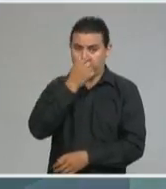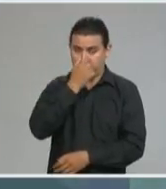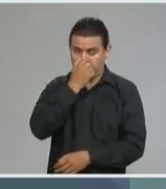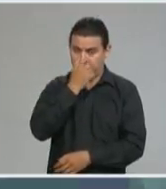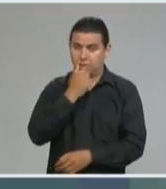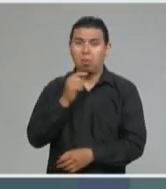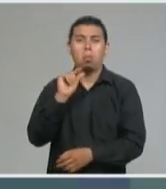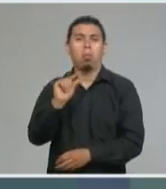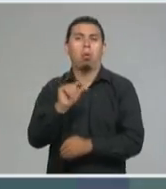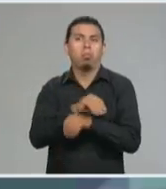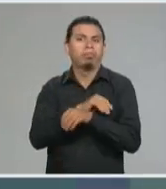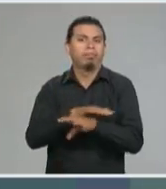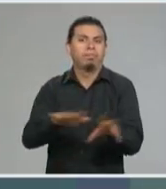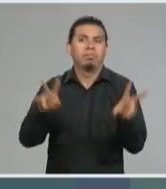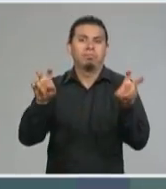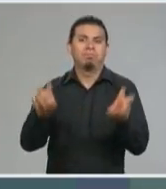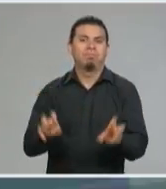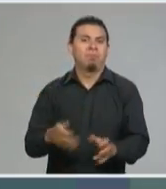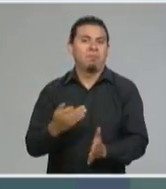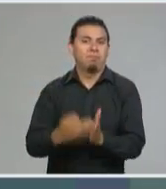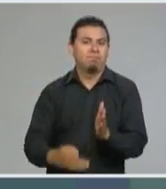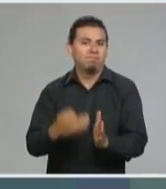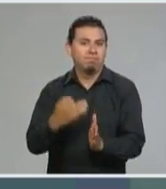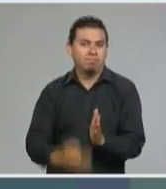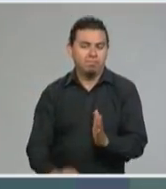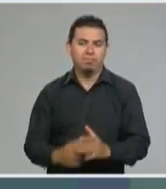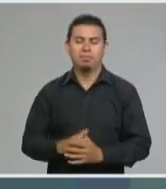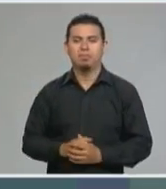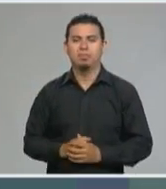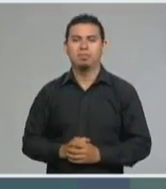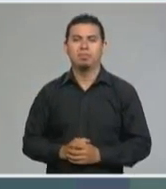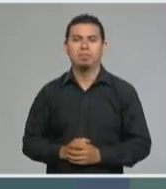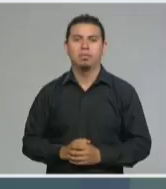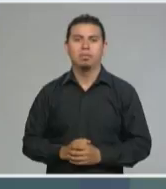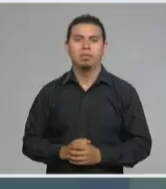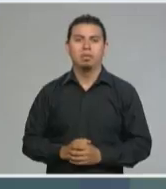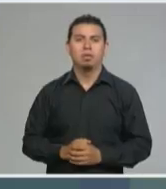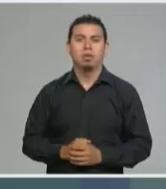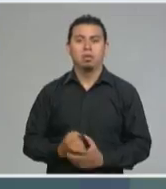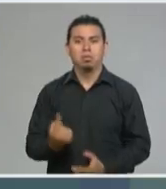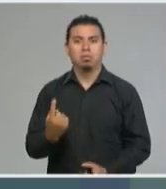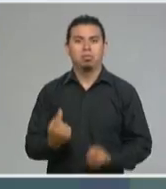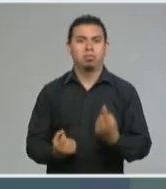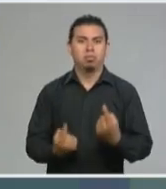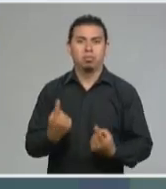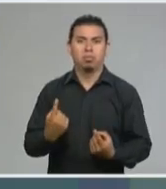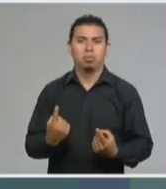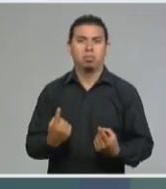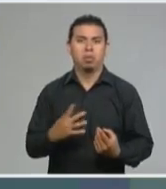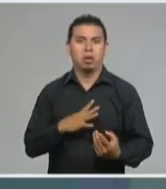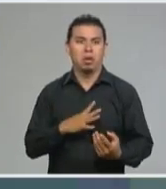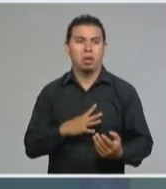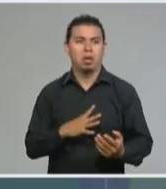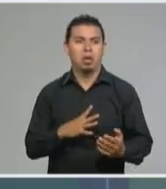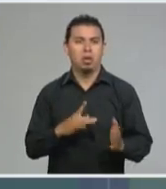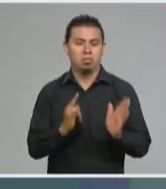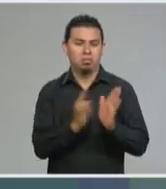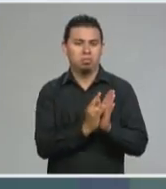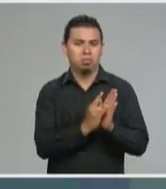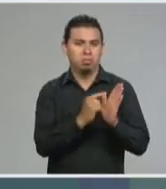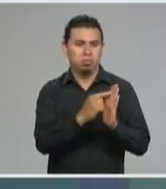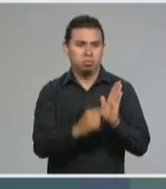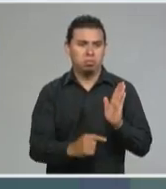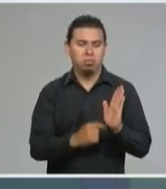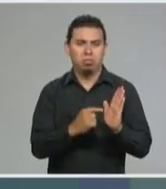propaganda, vamos a decir, en el tema. A veces, pues, no nada más es trata, a veces viene pegado con drogas, viene pegado